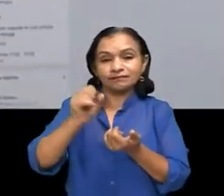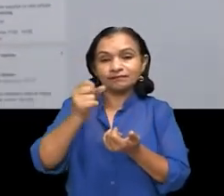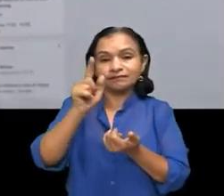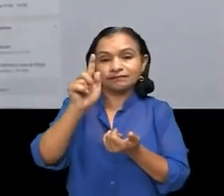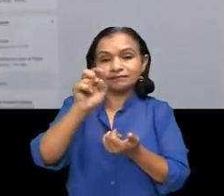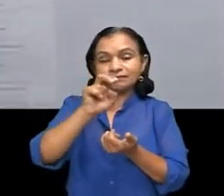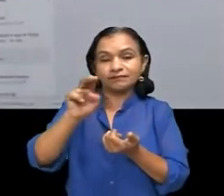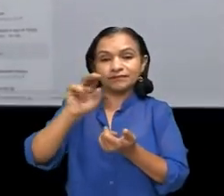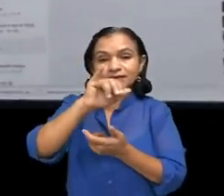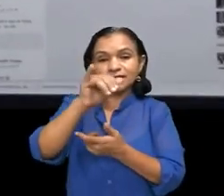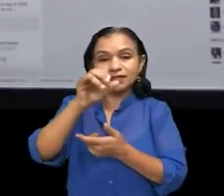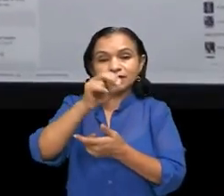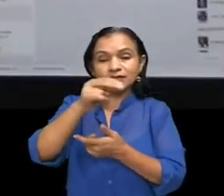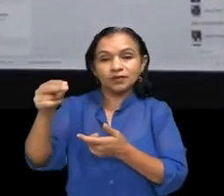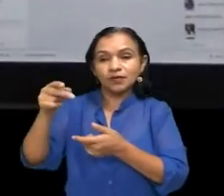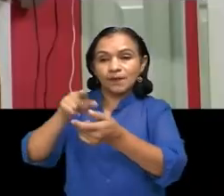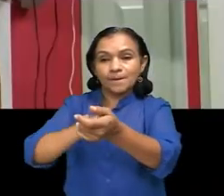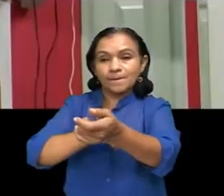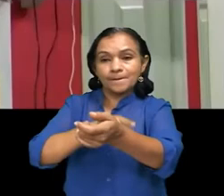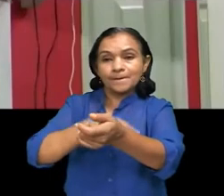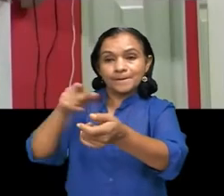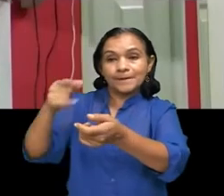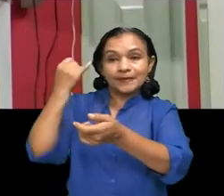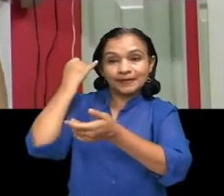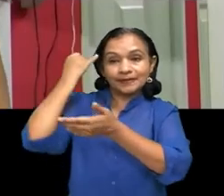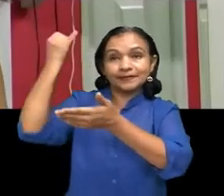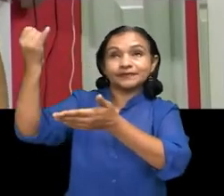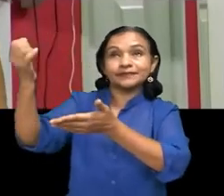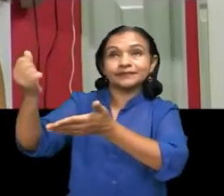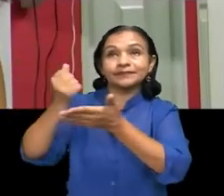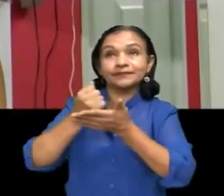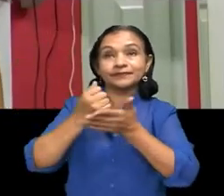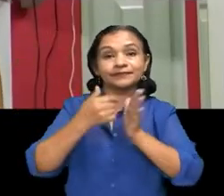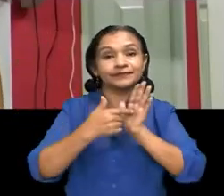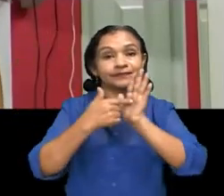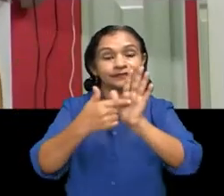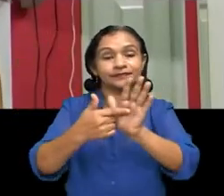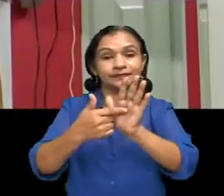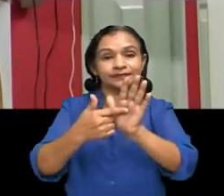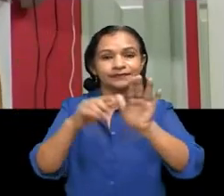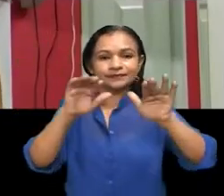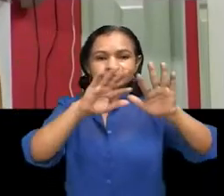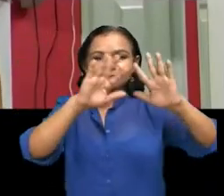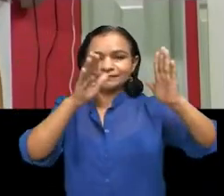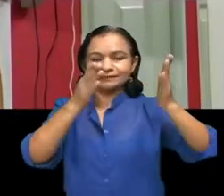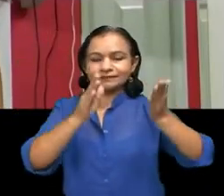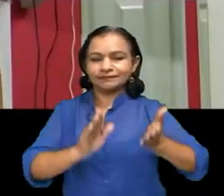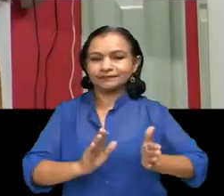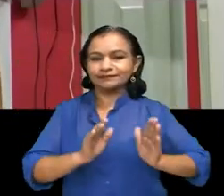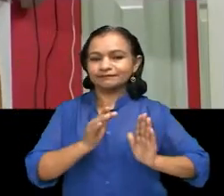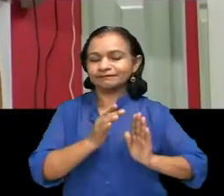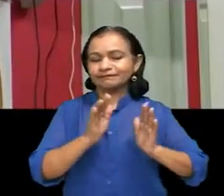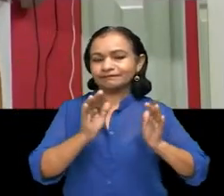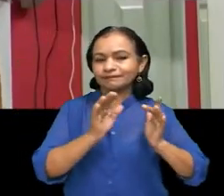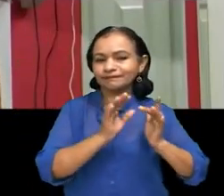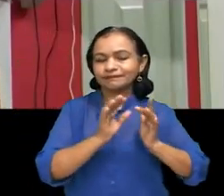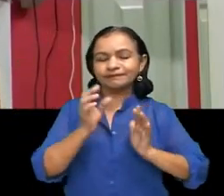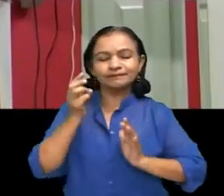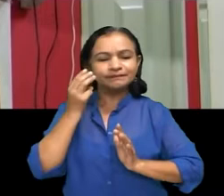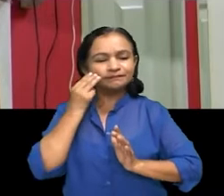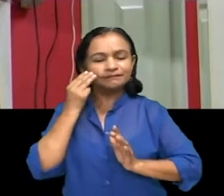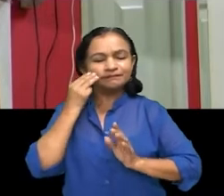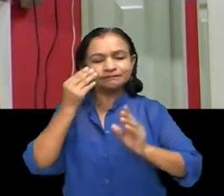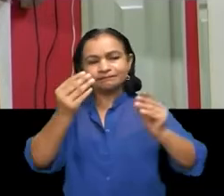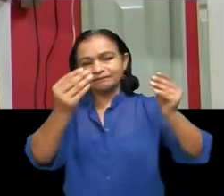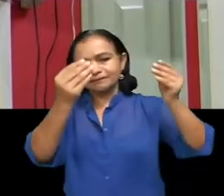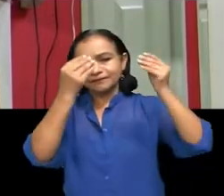con la inquietud de mi hermano y el ejemplo de esta mujer increíble que desde pequeño nos ha enseñado